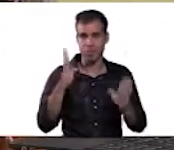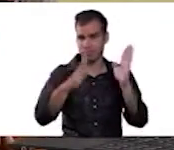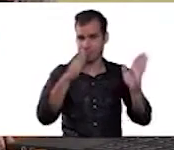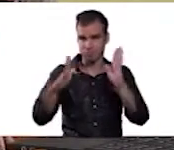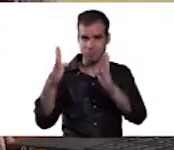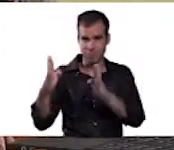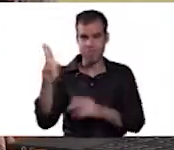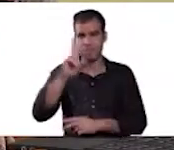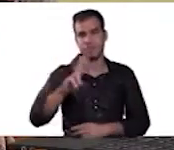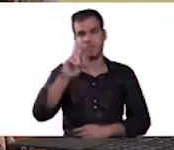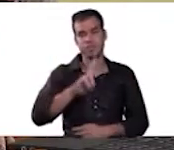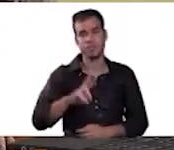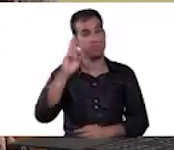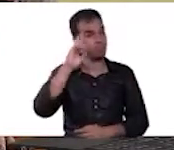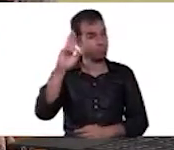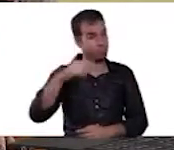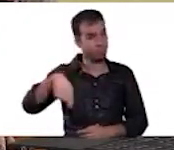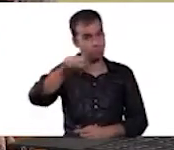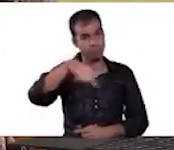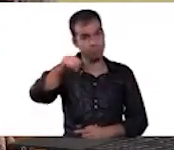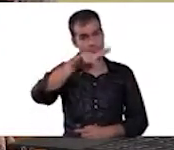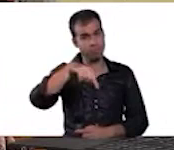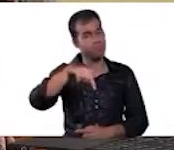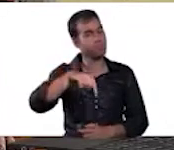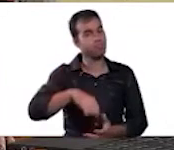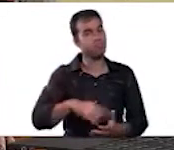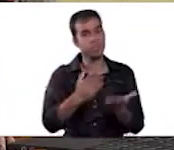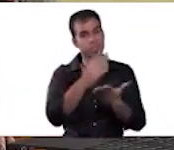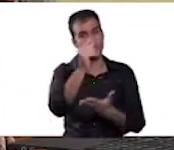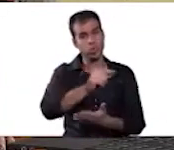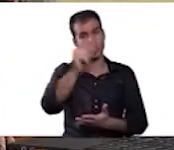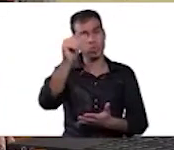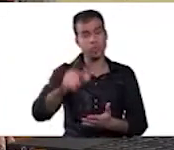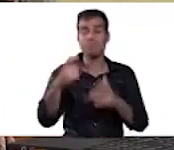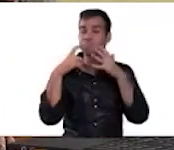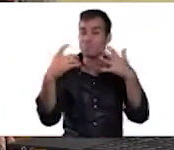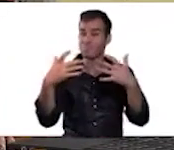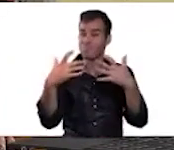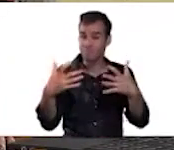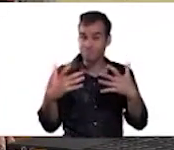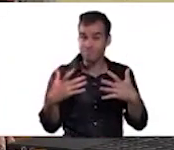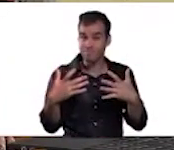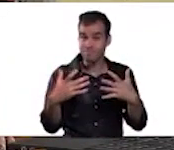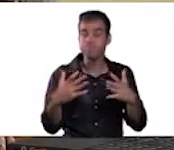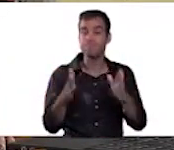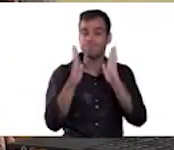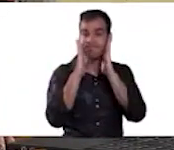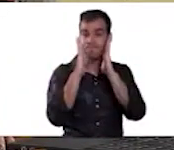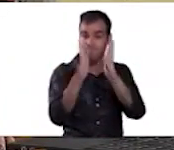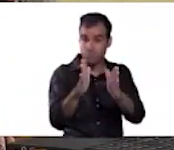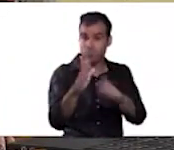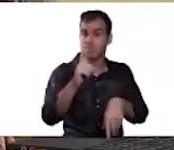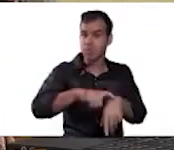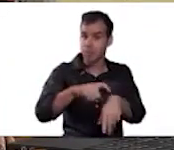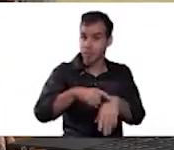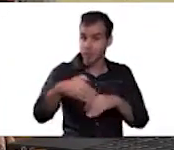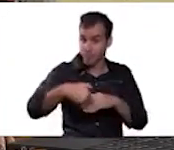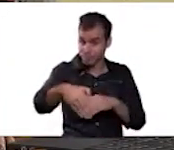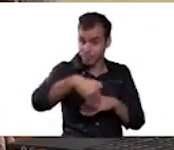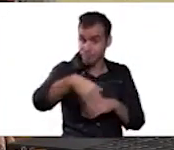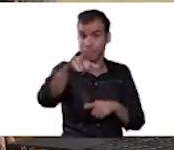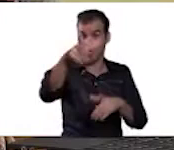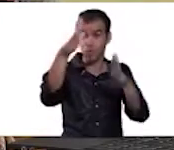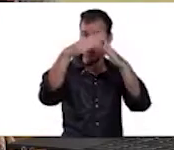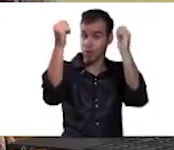de facultad. Recordarles a todos los estudiantes la importancia de dedicar este tiempo en que están en casa al